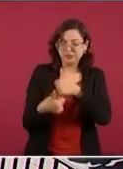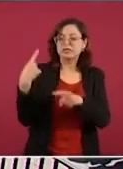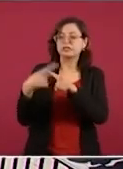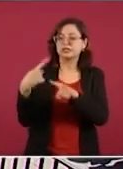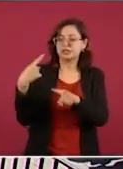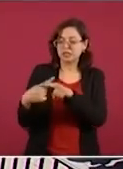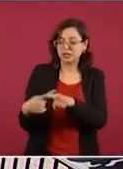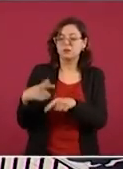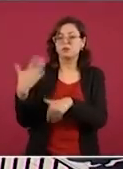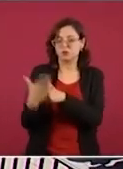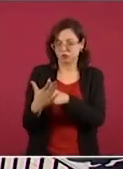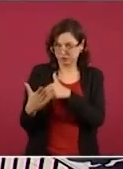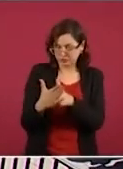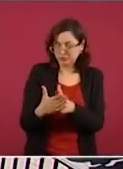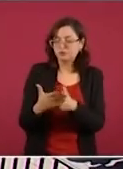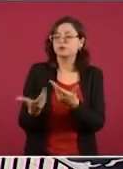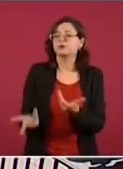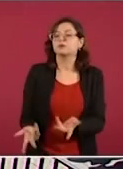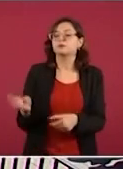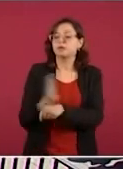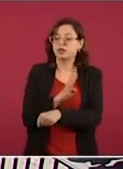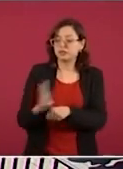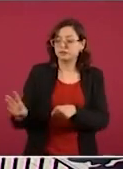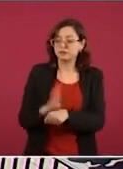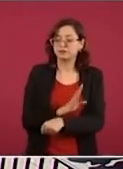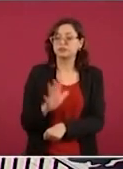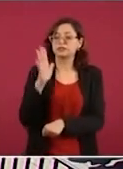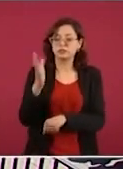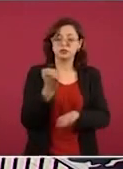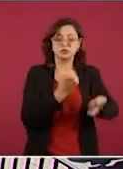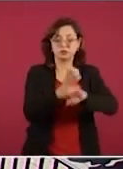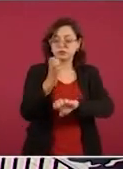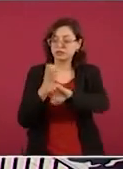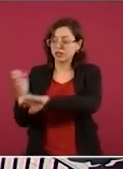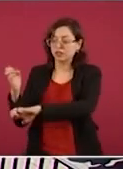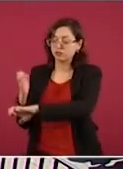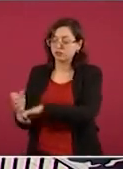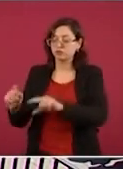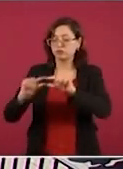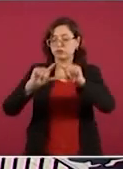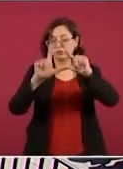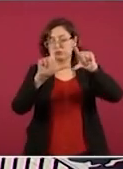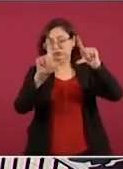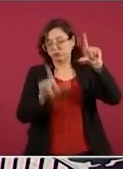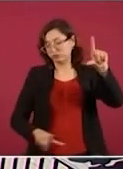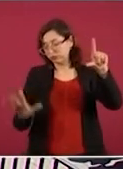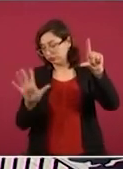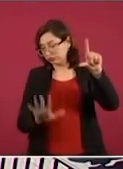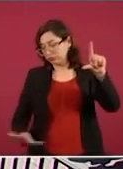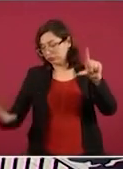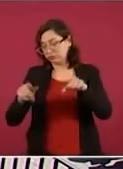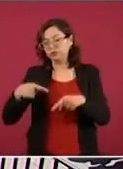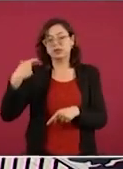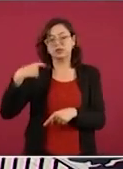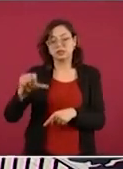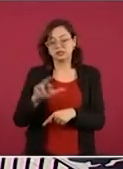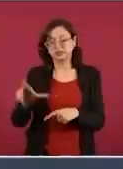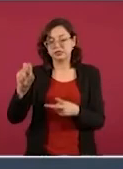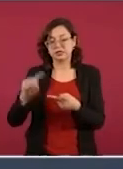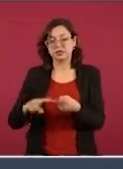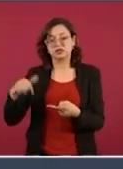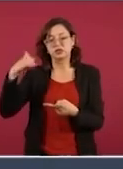que beneficia a 5 estados del sureste de México: Quintana Roo,